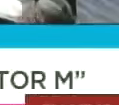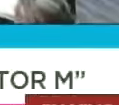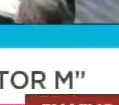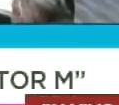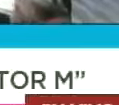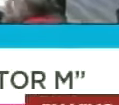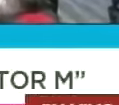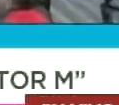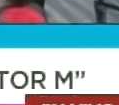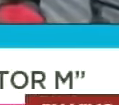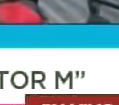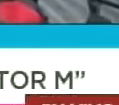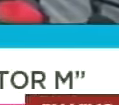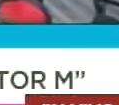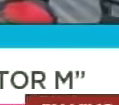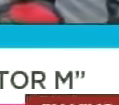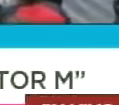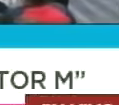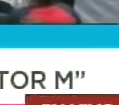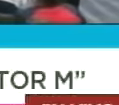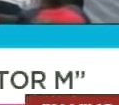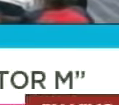con Maduro.